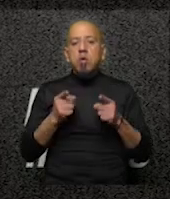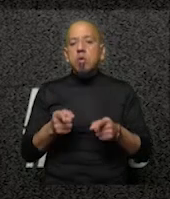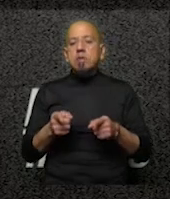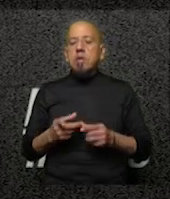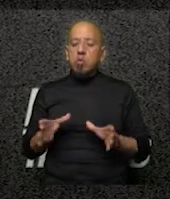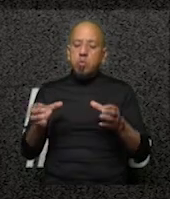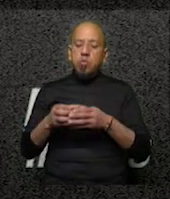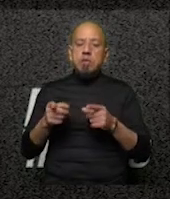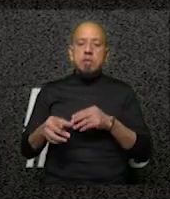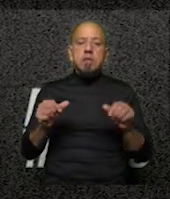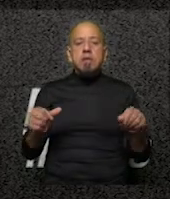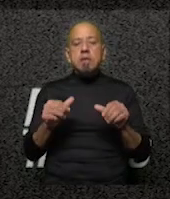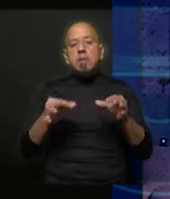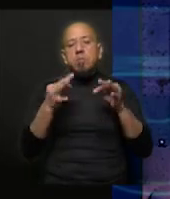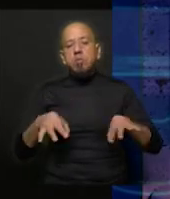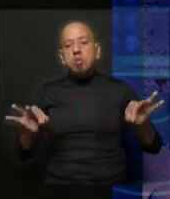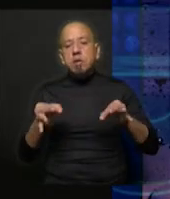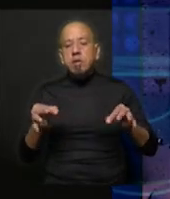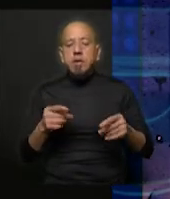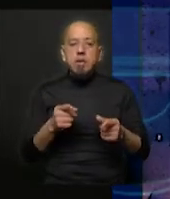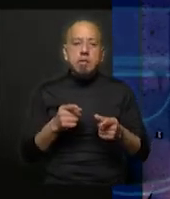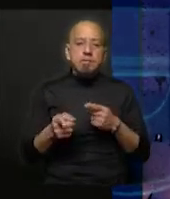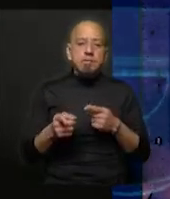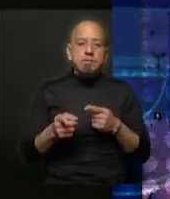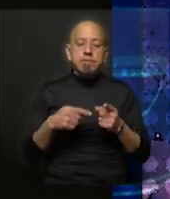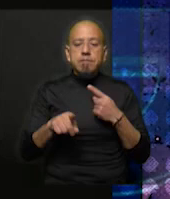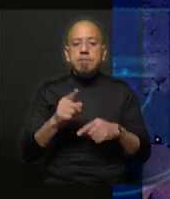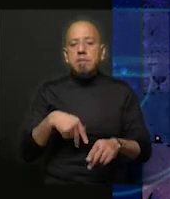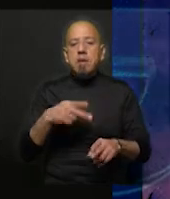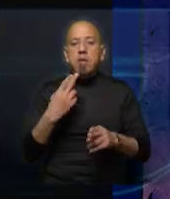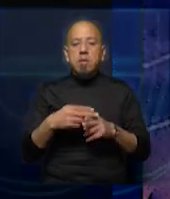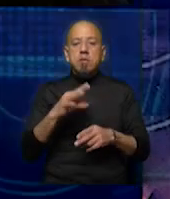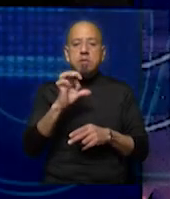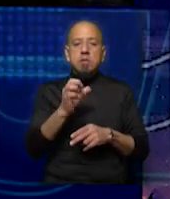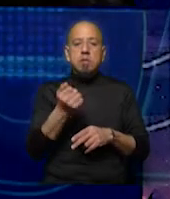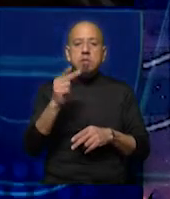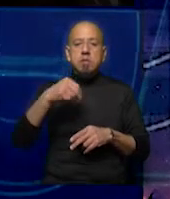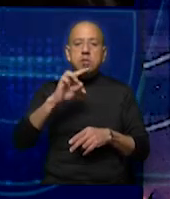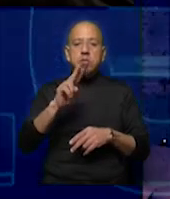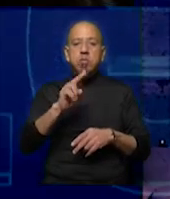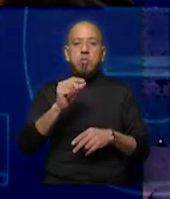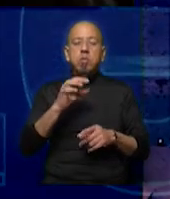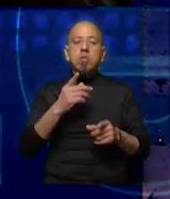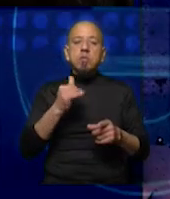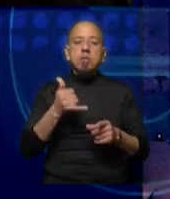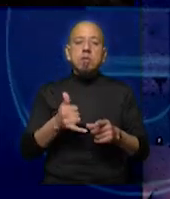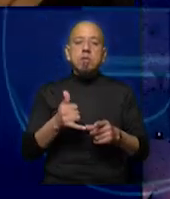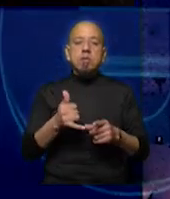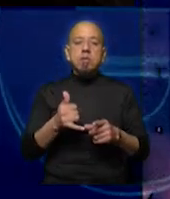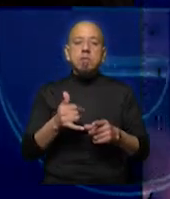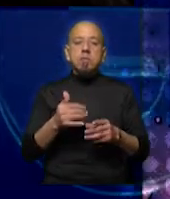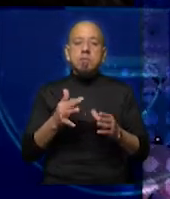lo que intentamos es tocar material de viste la banda se llama santulo no es exactamente No sé exactamente yo pero tiene que ver con